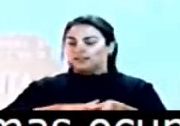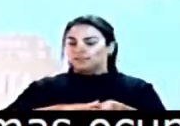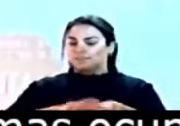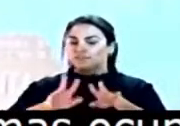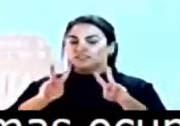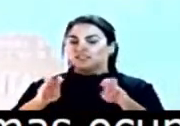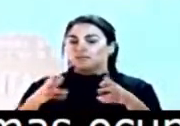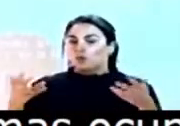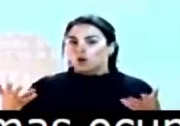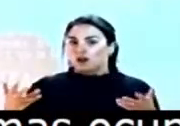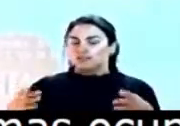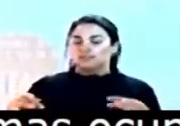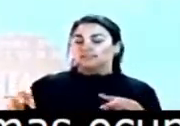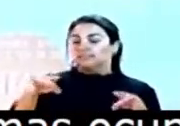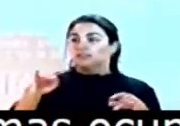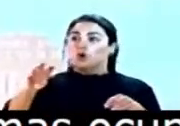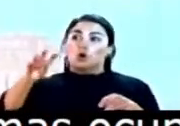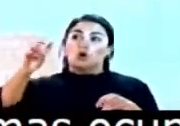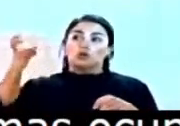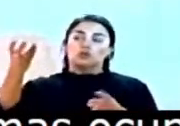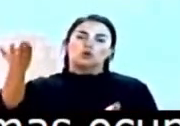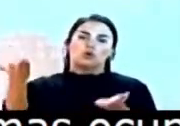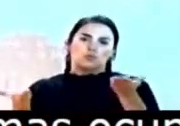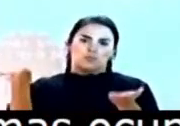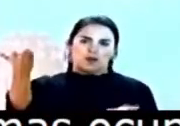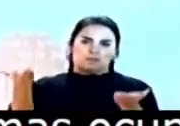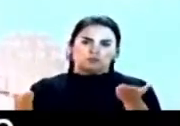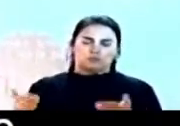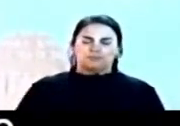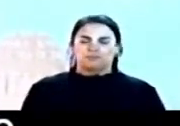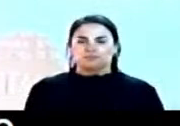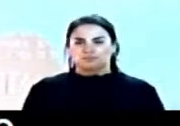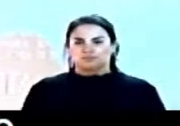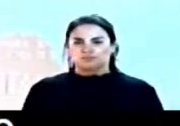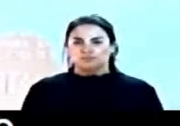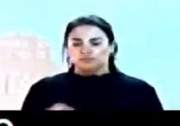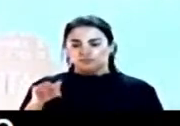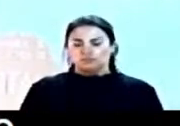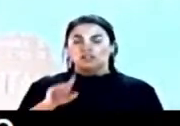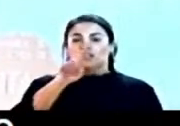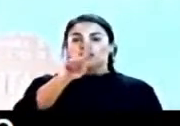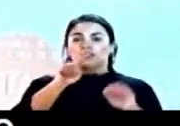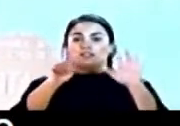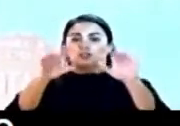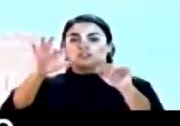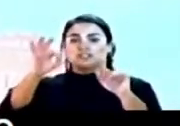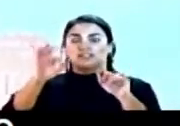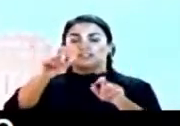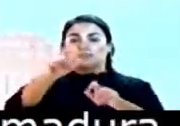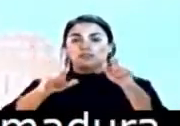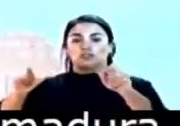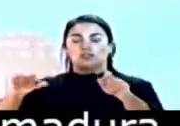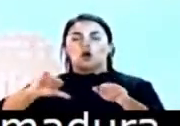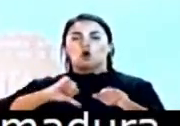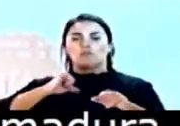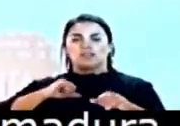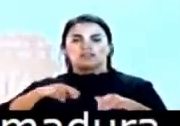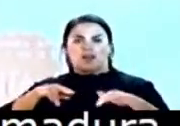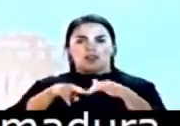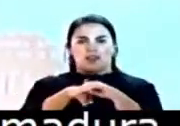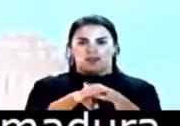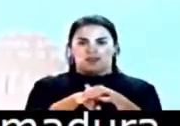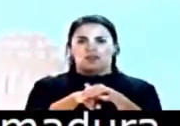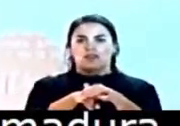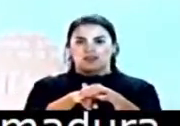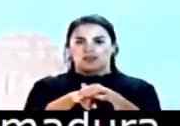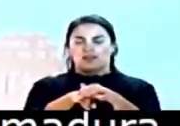a, por ejemplo, otros territorios de España. A día de hoy hay 160 personas hospitalizadas,